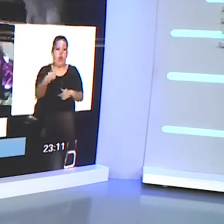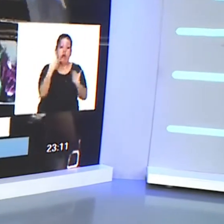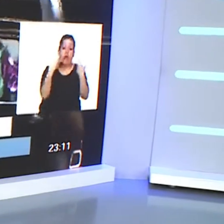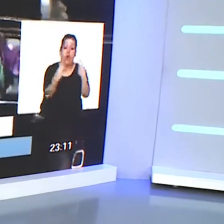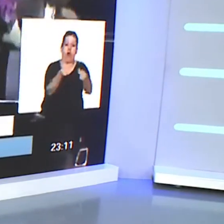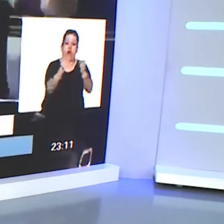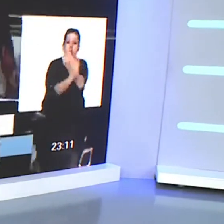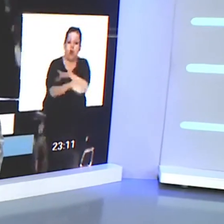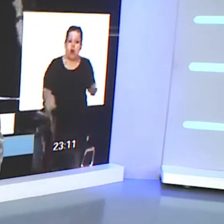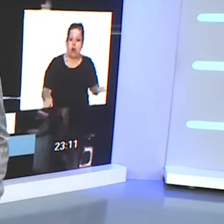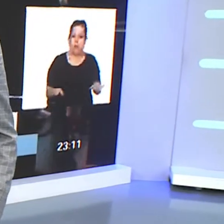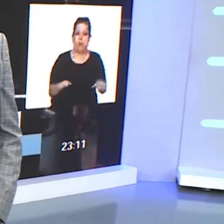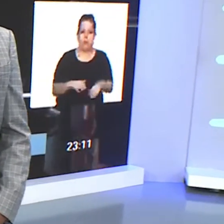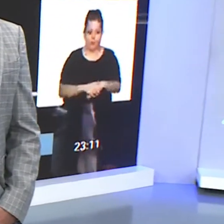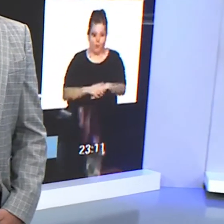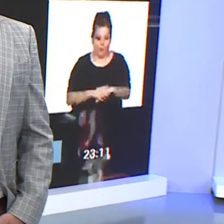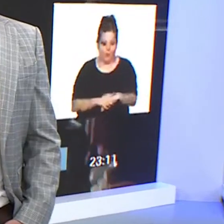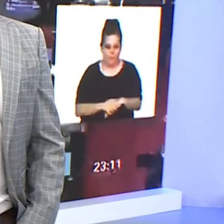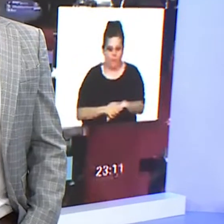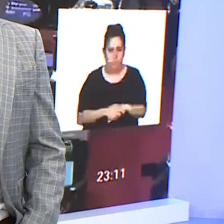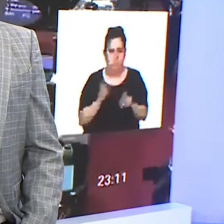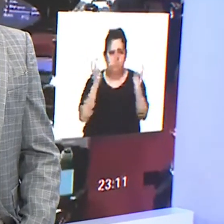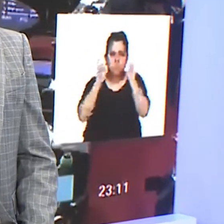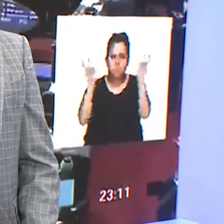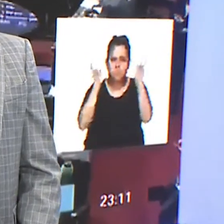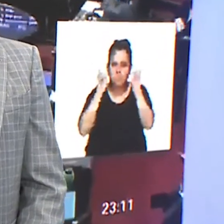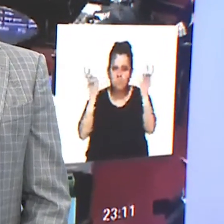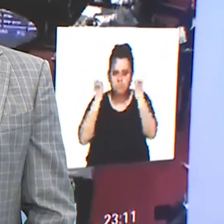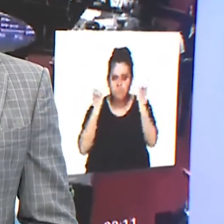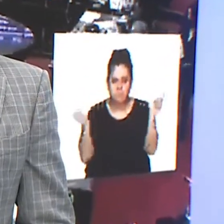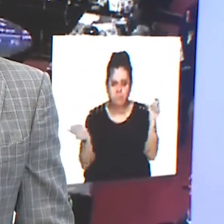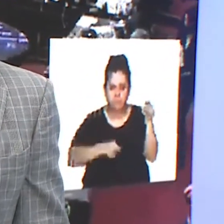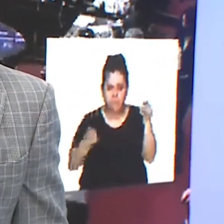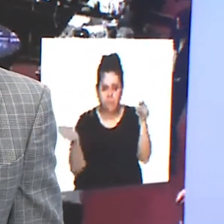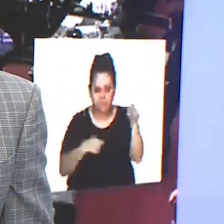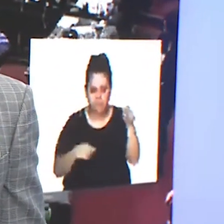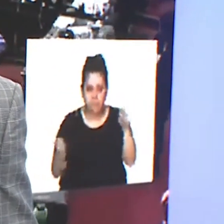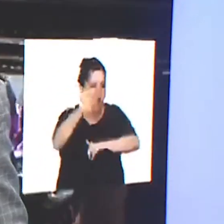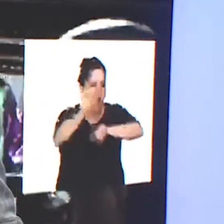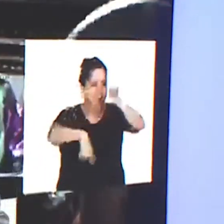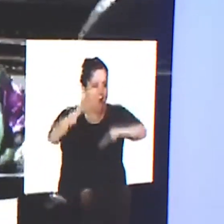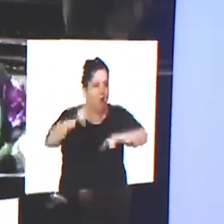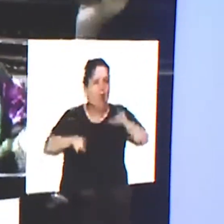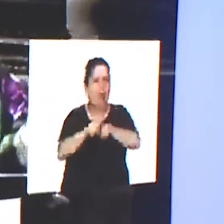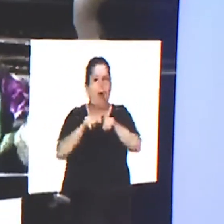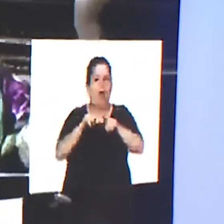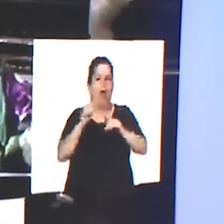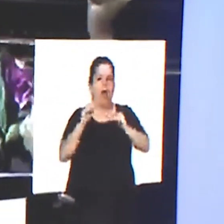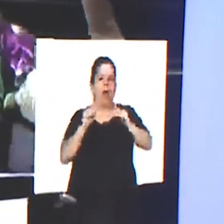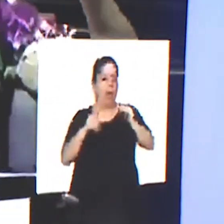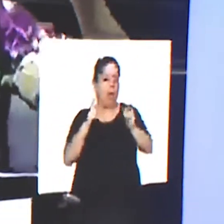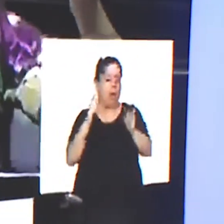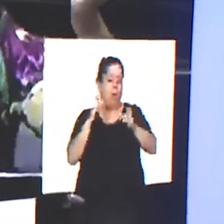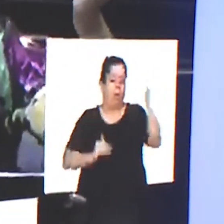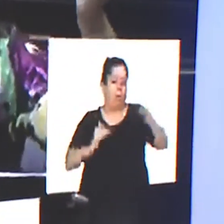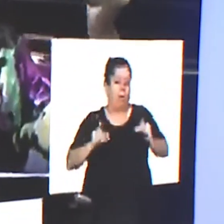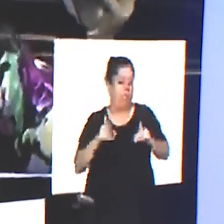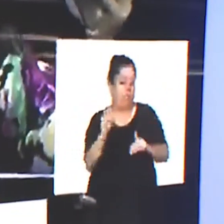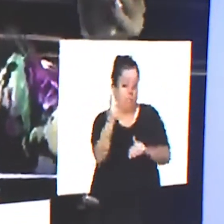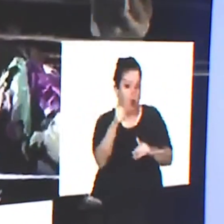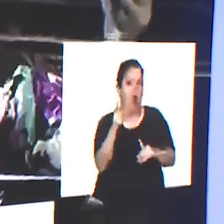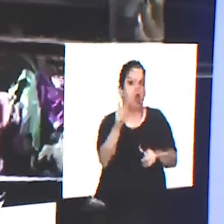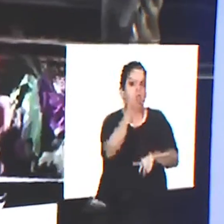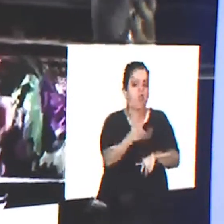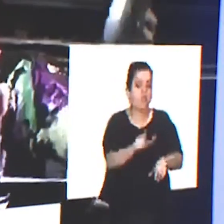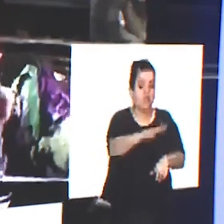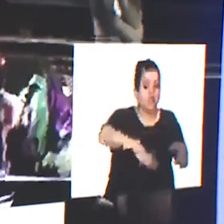pibes, ¿dónde no están se meta? Todos los que defendían a los jubilados en el 2017? Gracias, diputado. ¿Dónde están? ¿Saben dónde están? Están en el